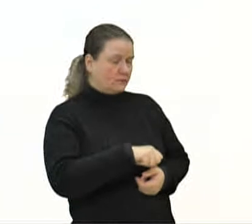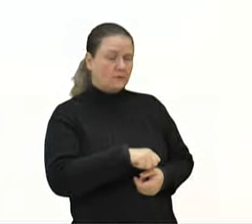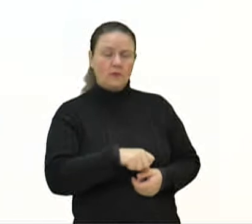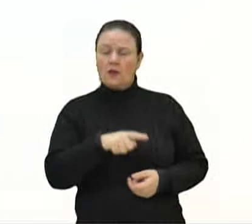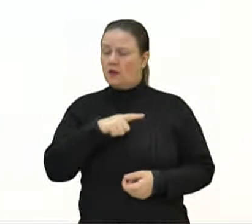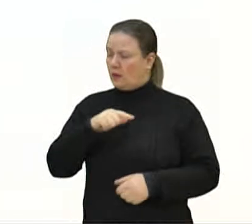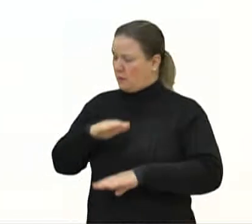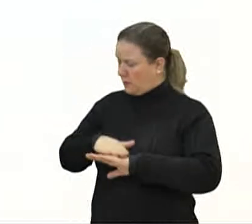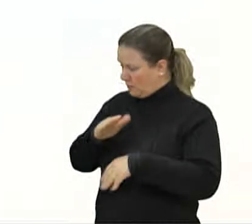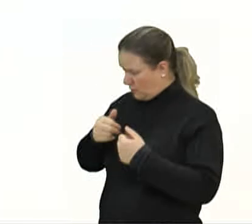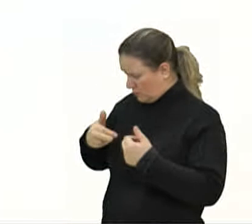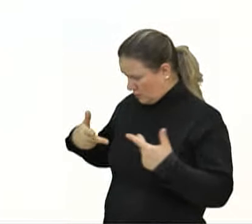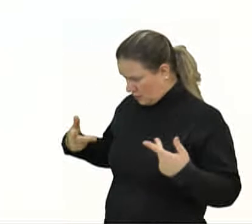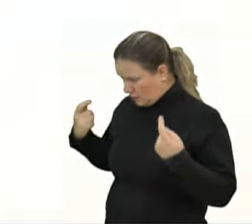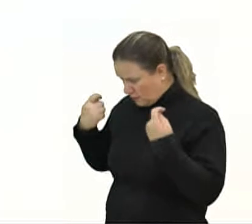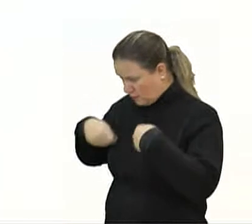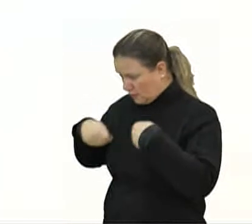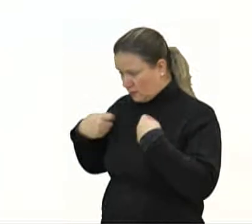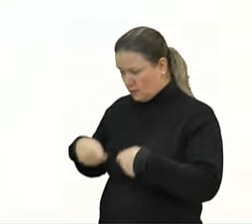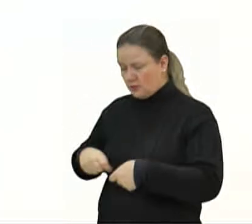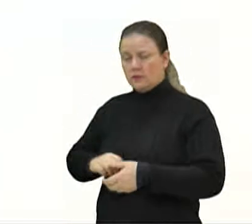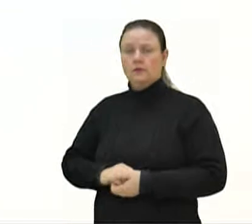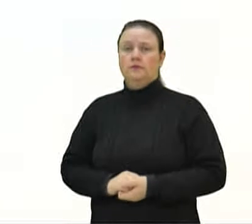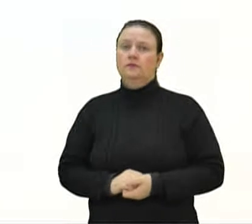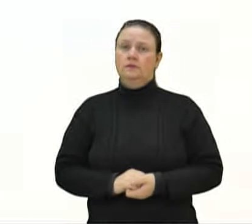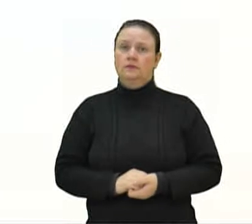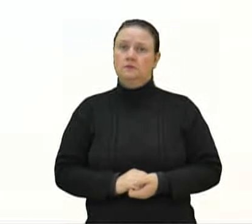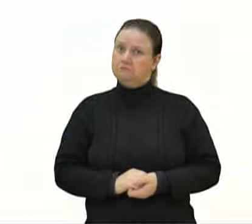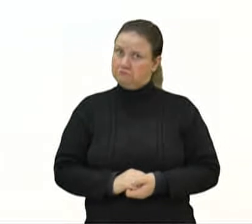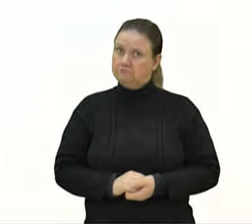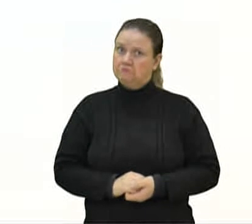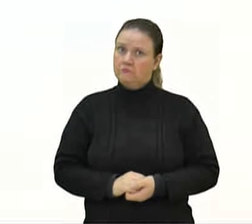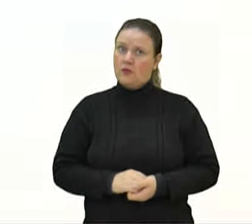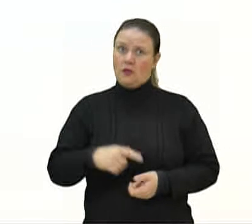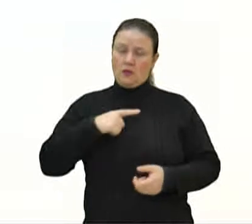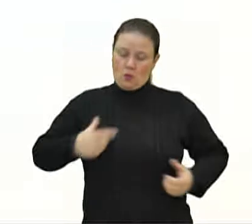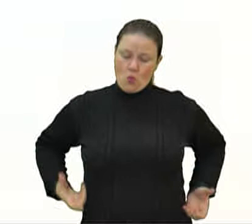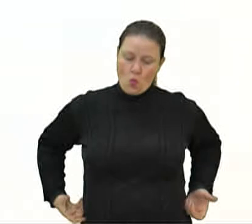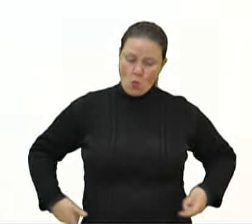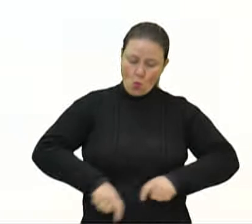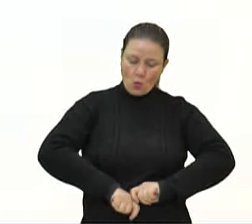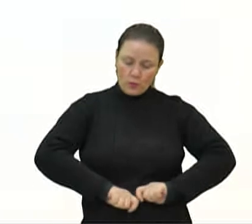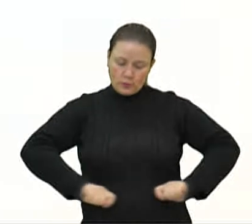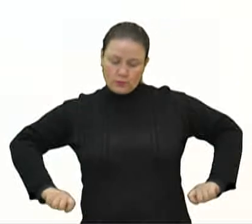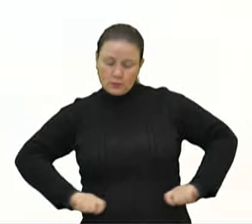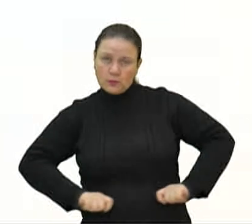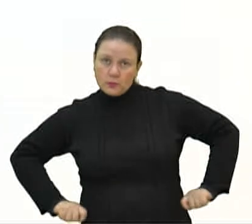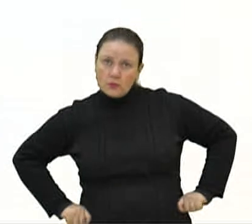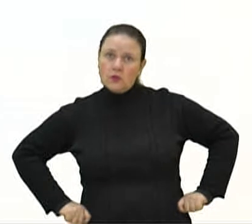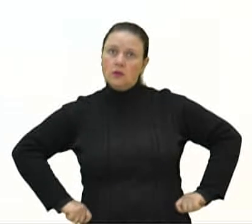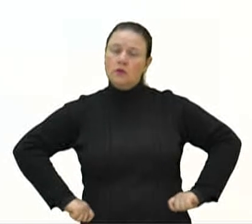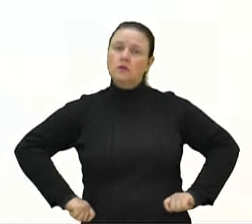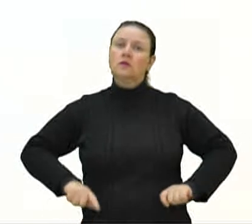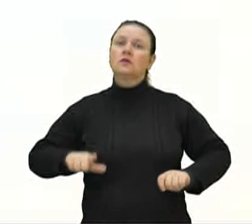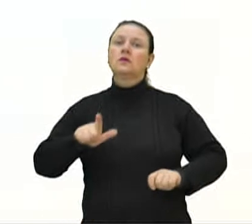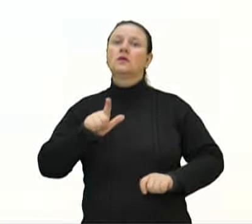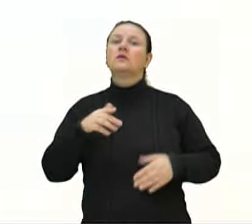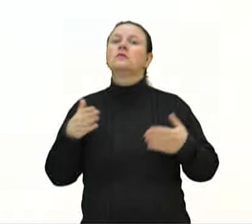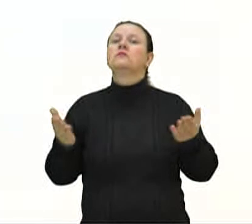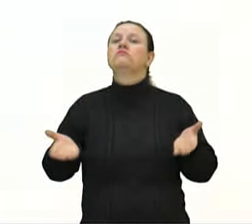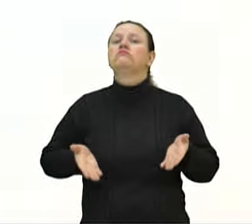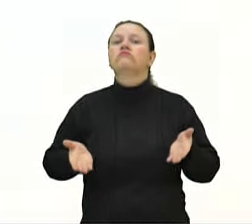señora. Tenemos algunos artículos rebajados. Cinturones, pantimedias. ¿Y las